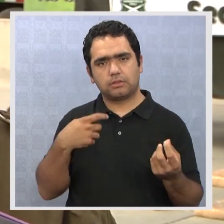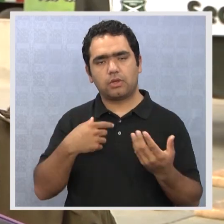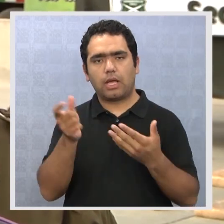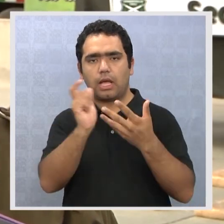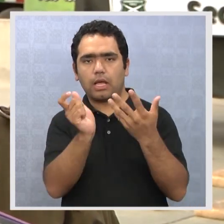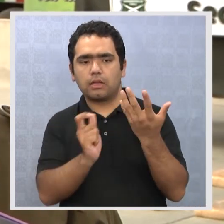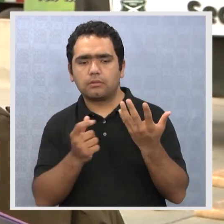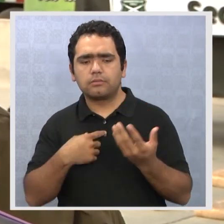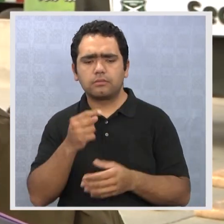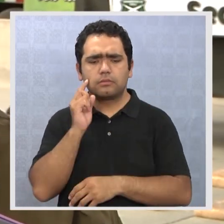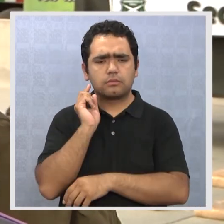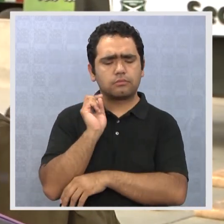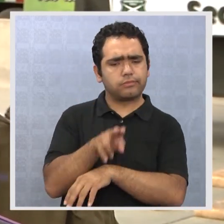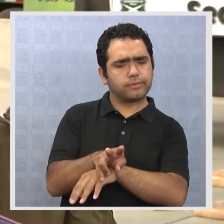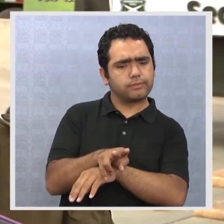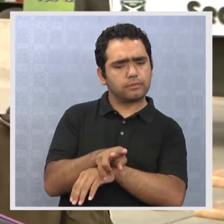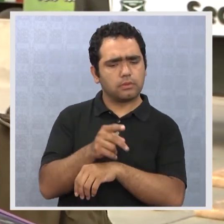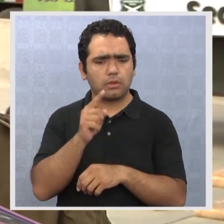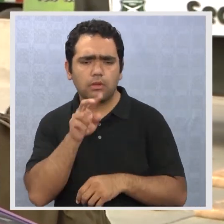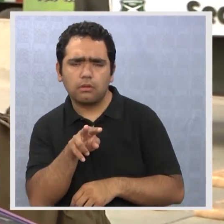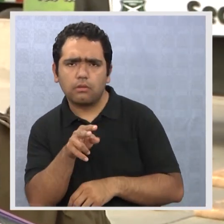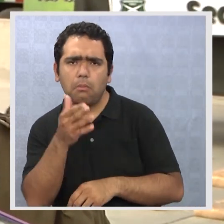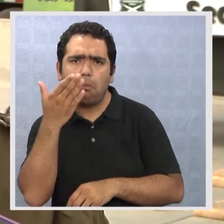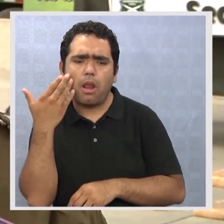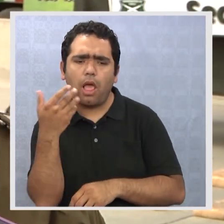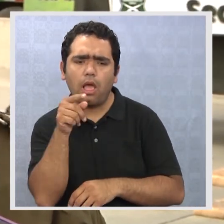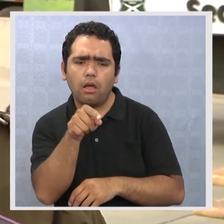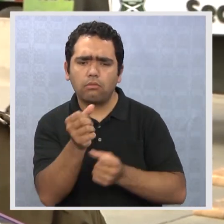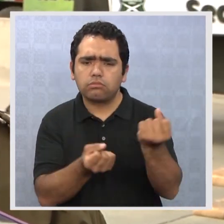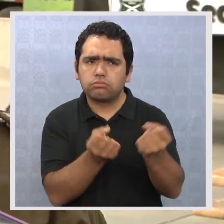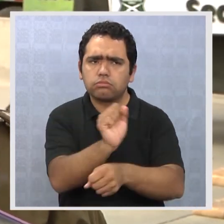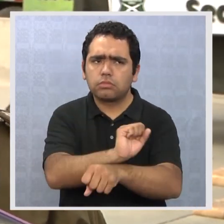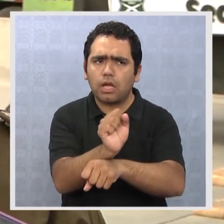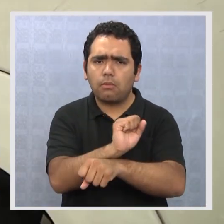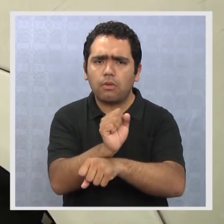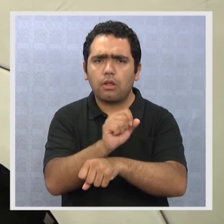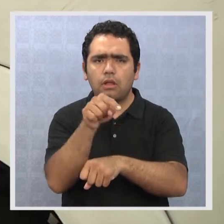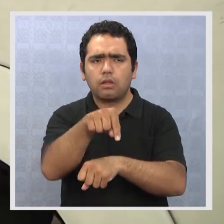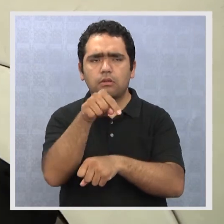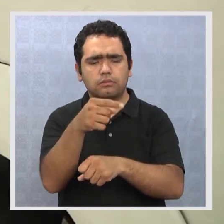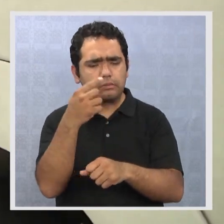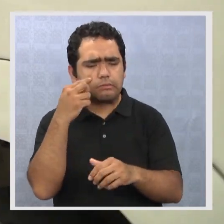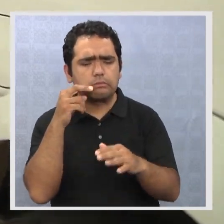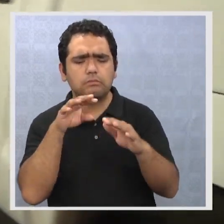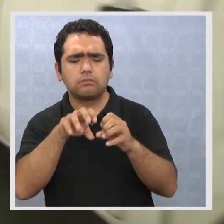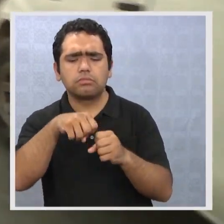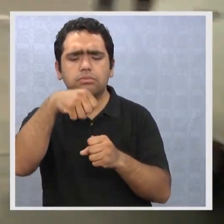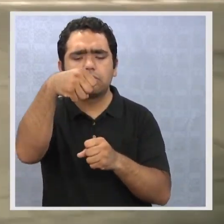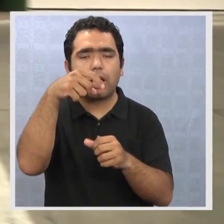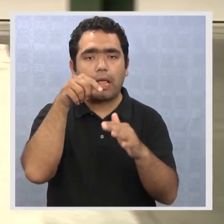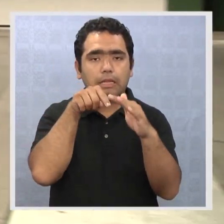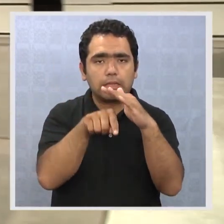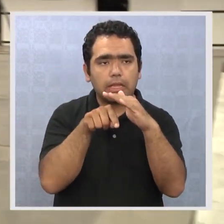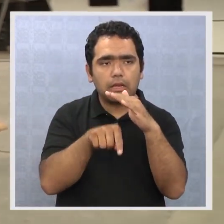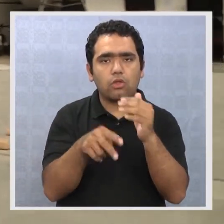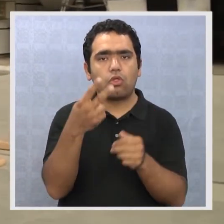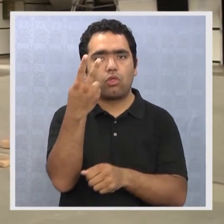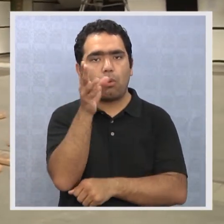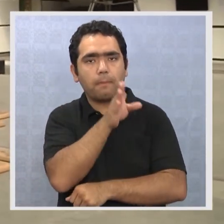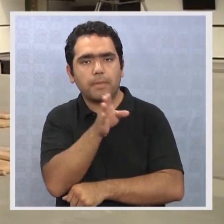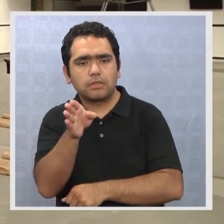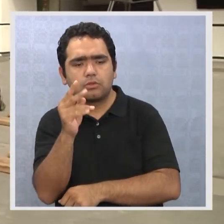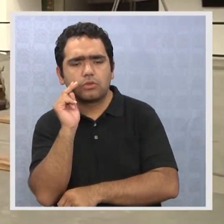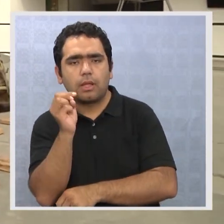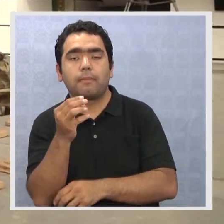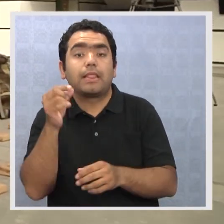alertaron se dieron cuenta la presencia de una de una camioneta y cuyo en cuyo interior se desplace se desplazaban